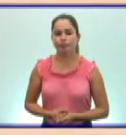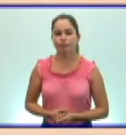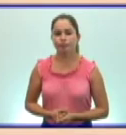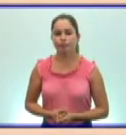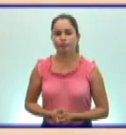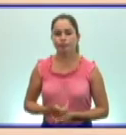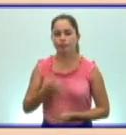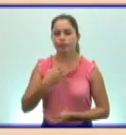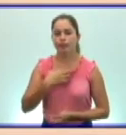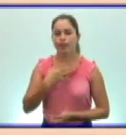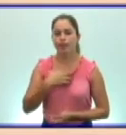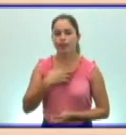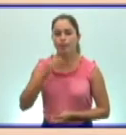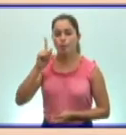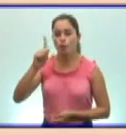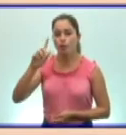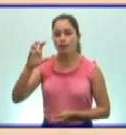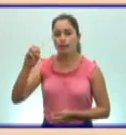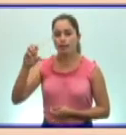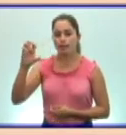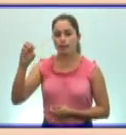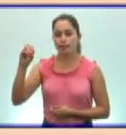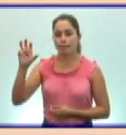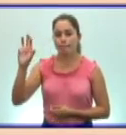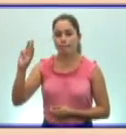Tenemos 100 mililitros.